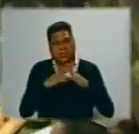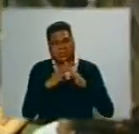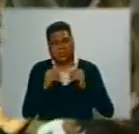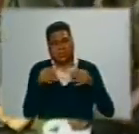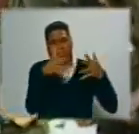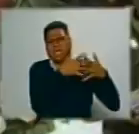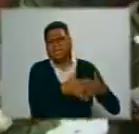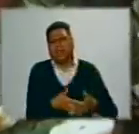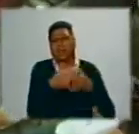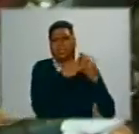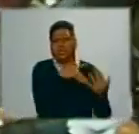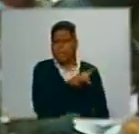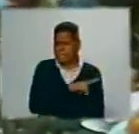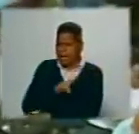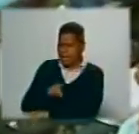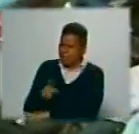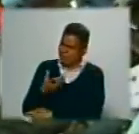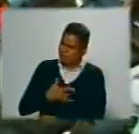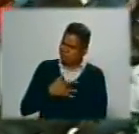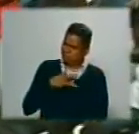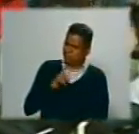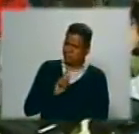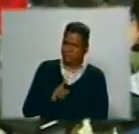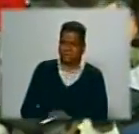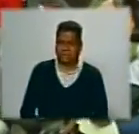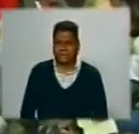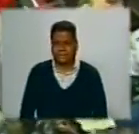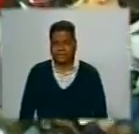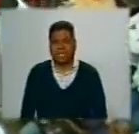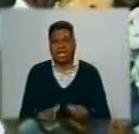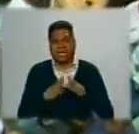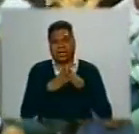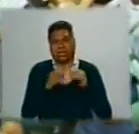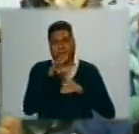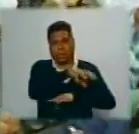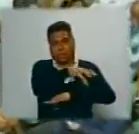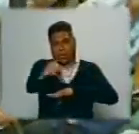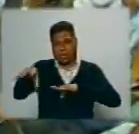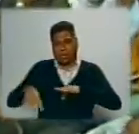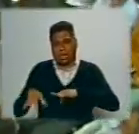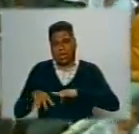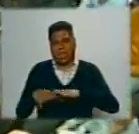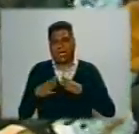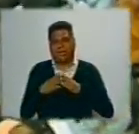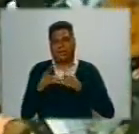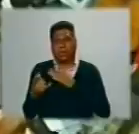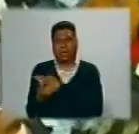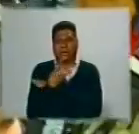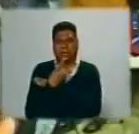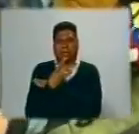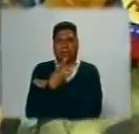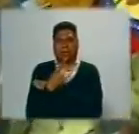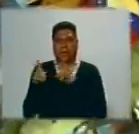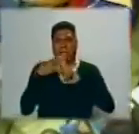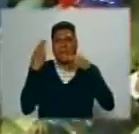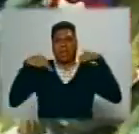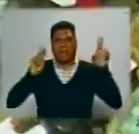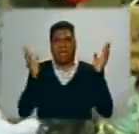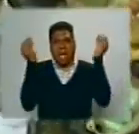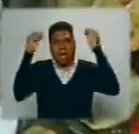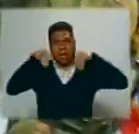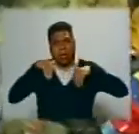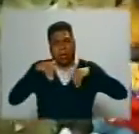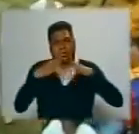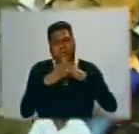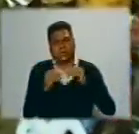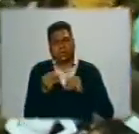Unidos, de sus cipayos regionales y de los enemigos de la paz, el acuerdo y el entendimiento que promuevan